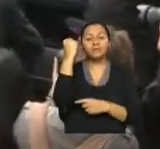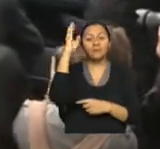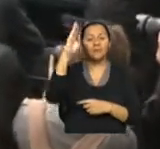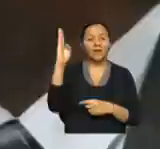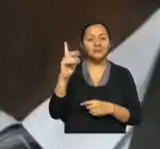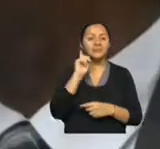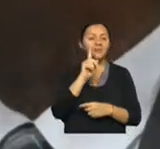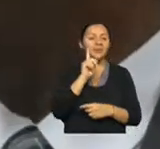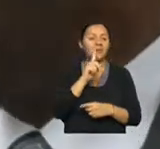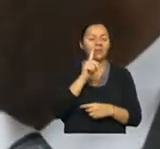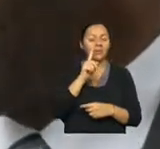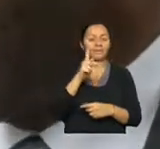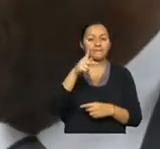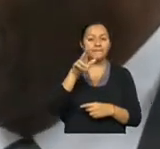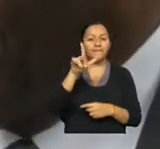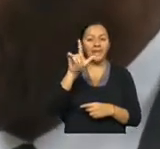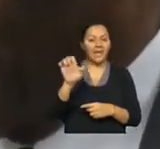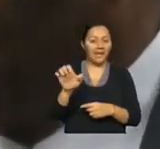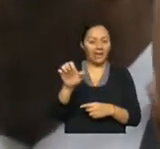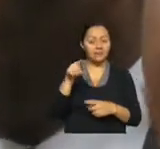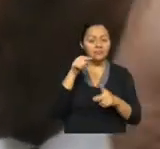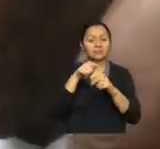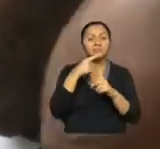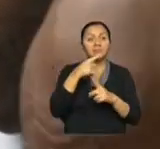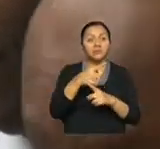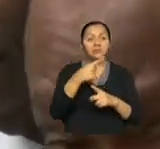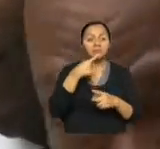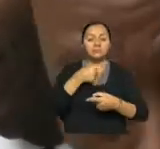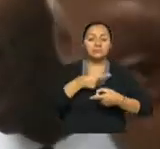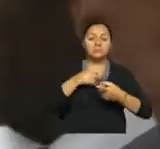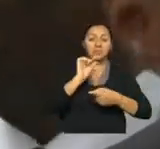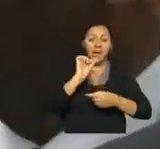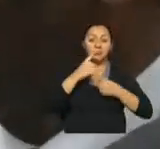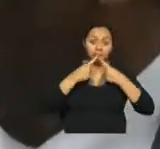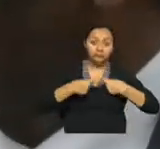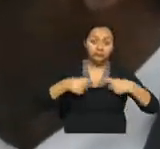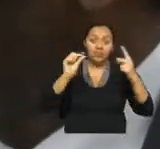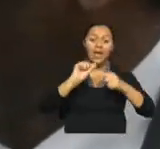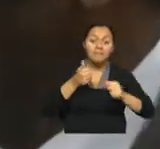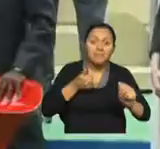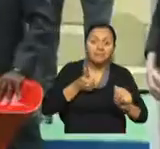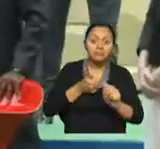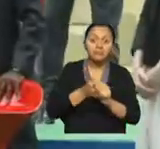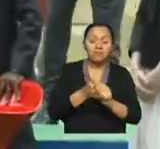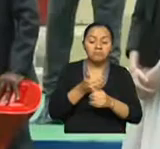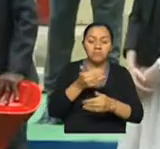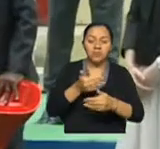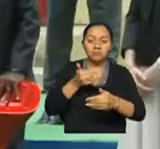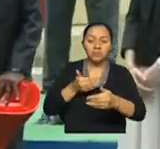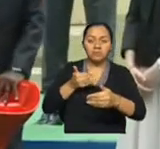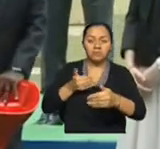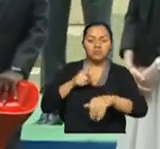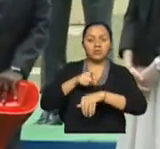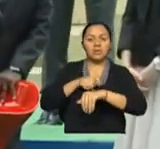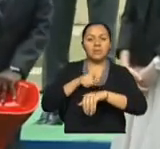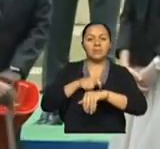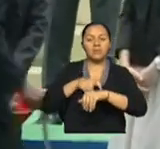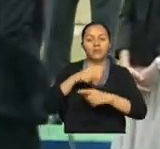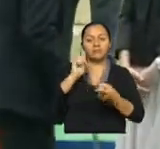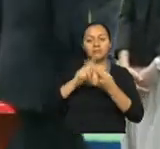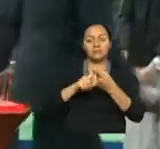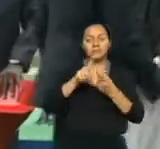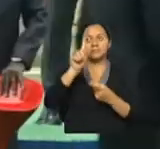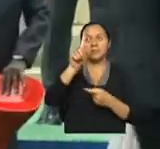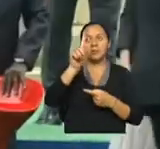Plaza Roja de Moscú de una ceremonia de conteo regresivo hacia el Mundial. Y recordando la Copa de 1952, hizo